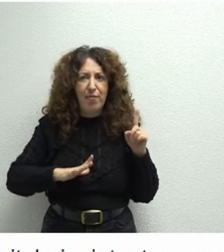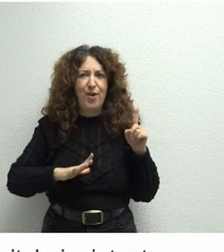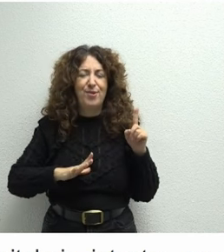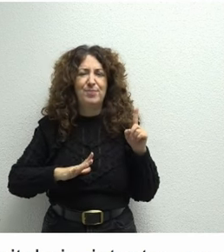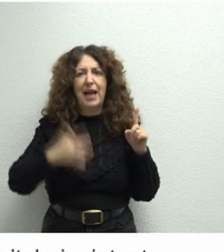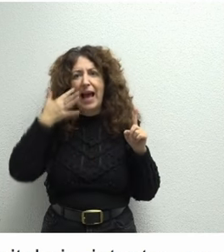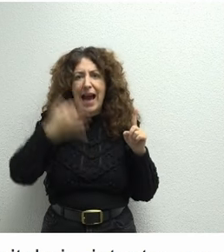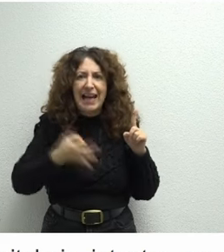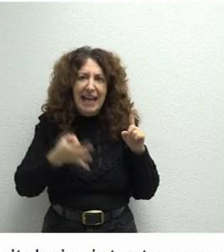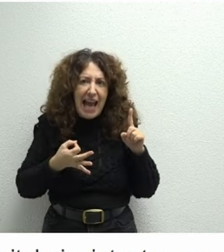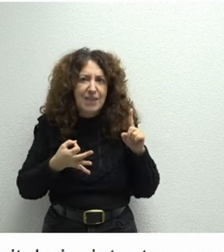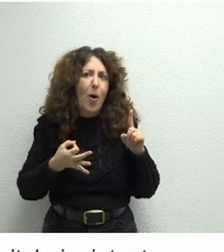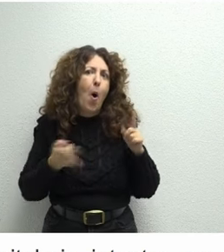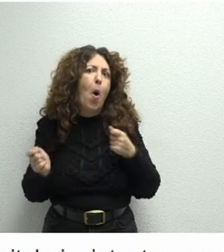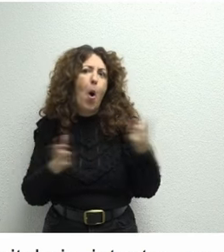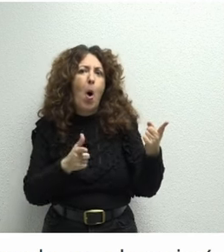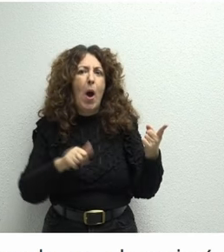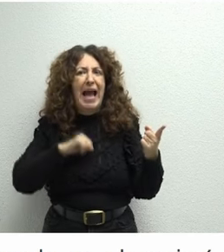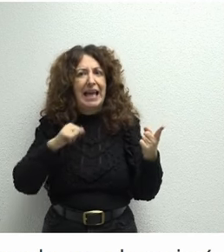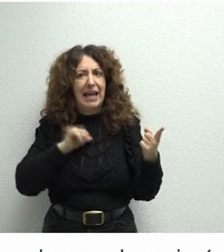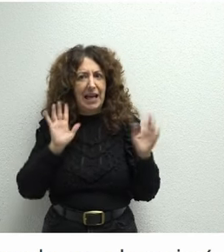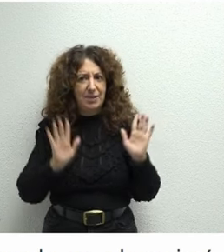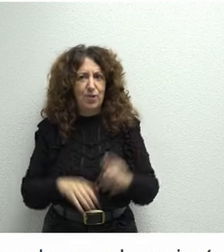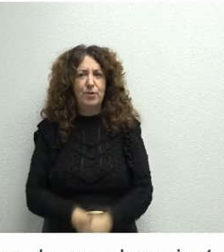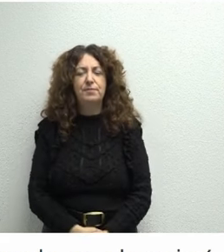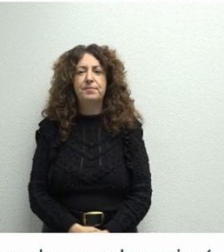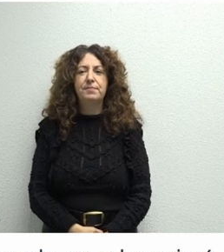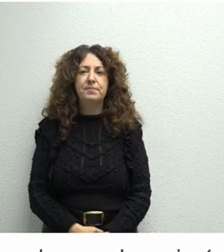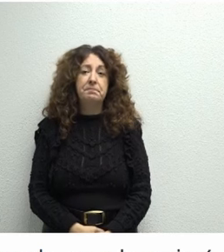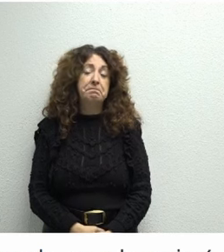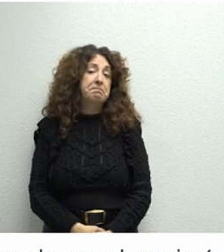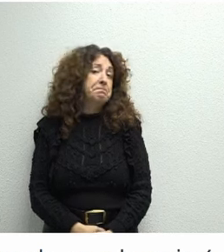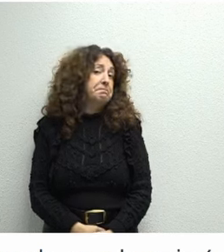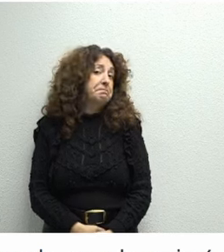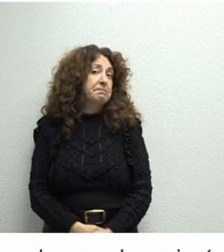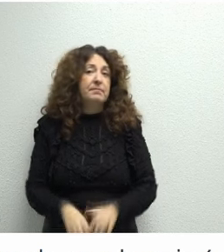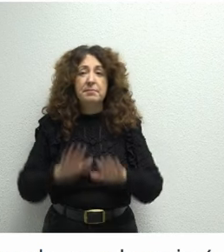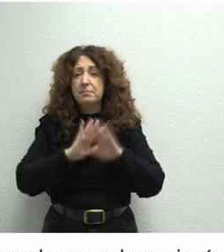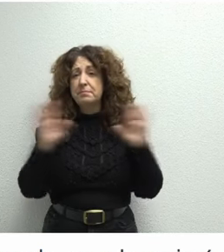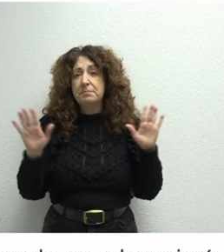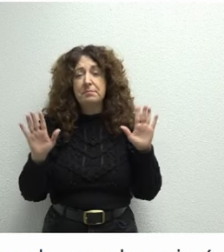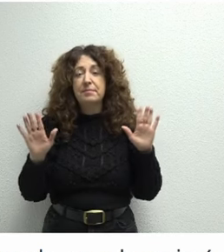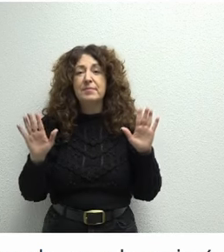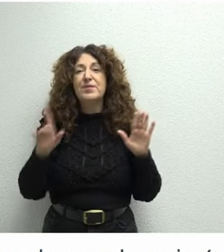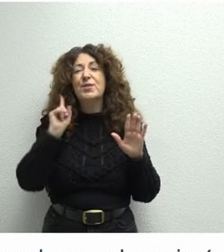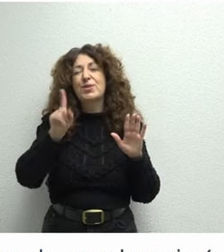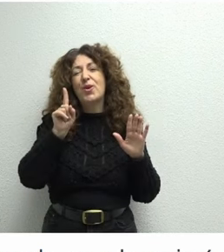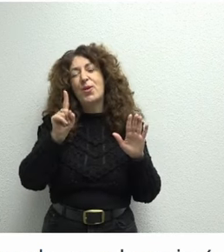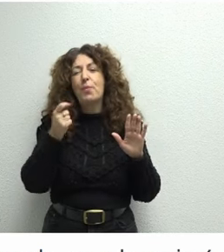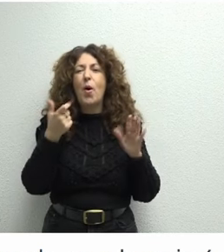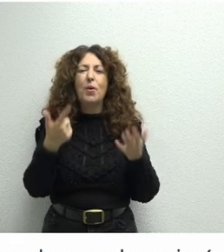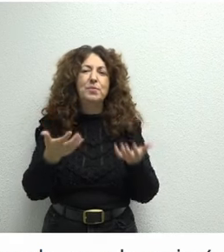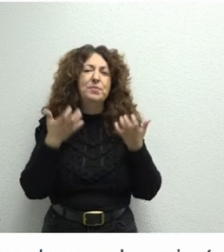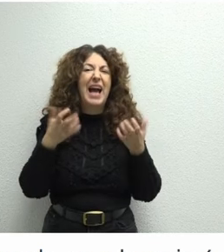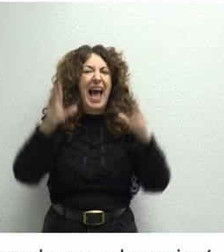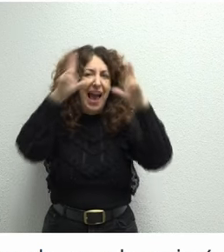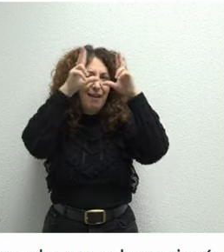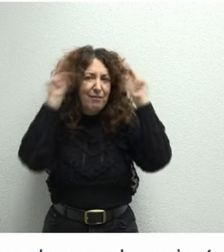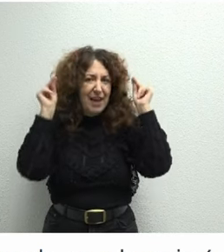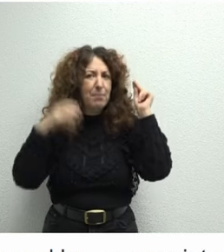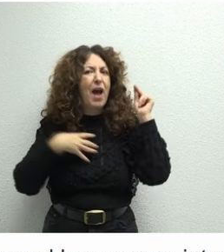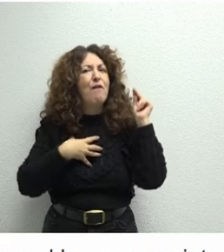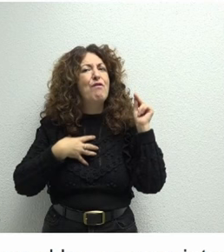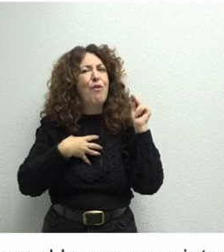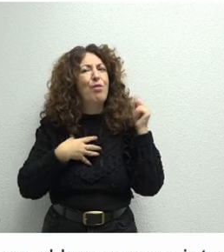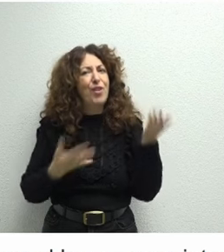de riesgos o de ingresos y poco más que Añadir simplemente marcar un poco la función de la enfermera de Salud